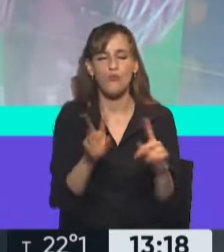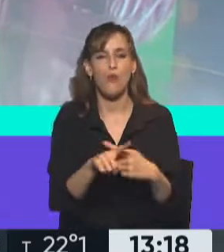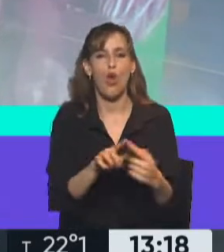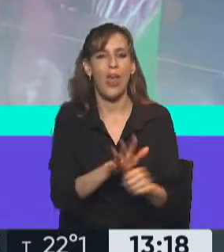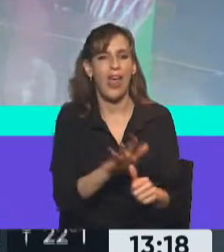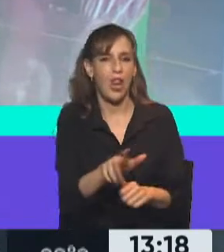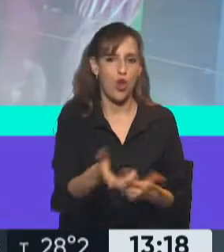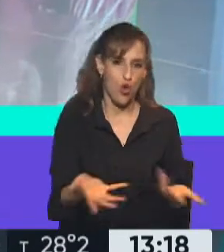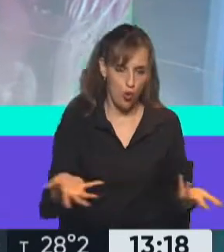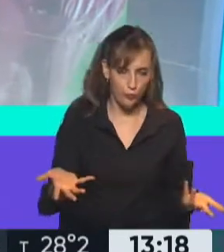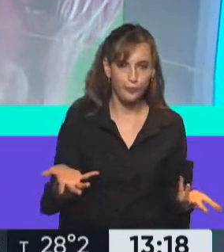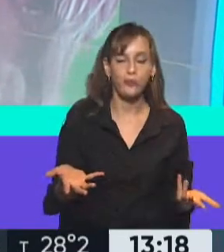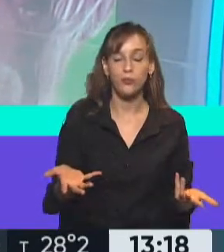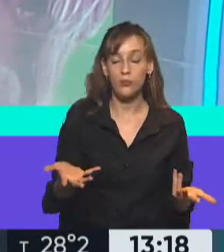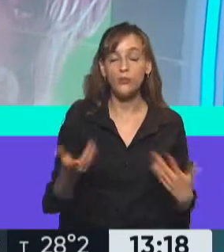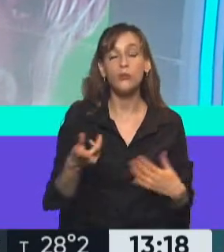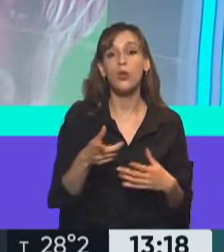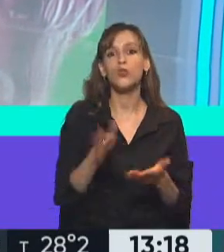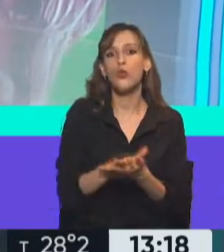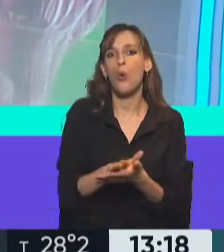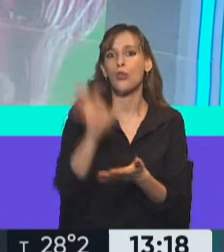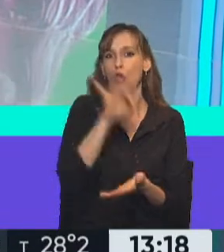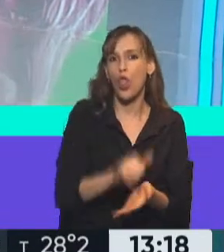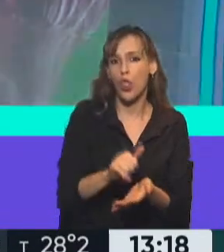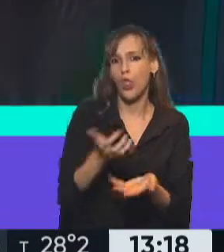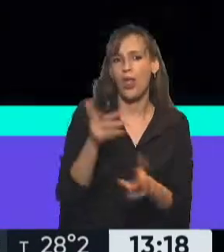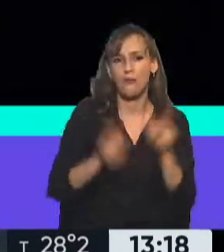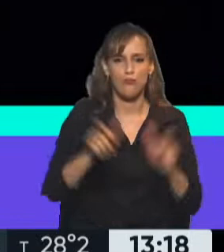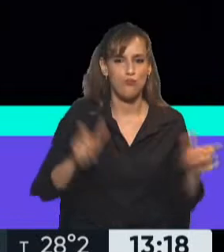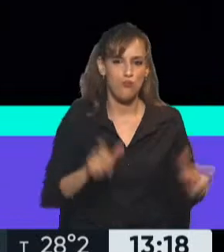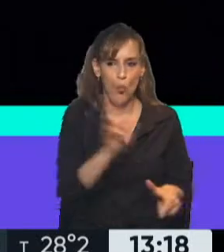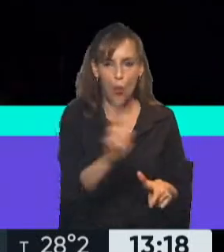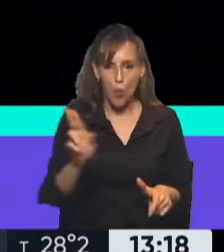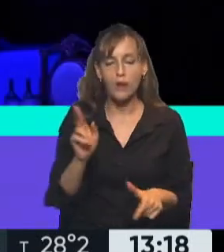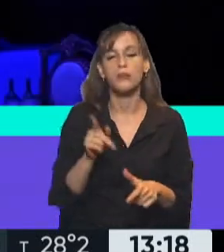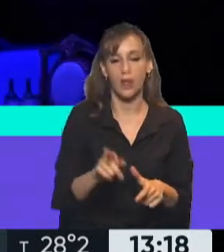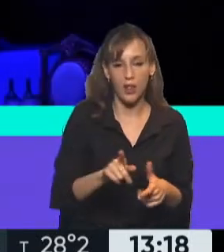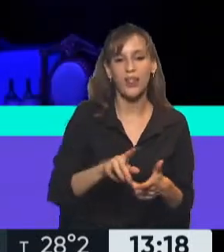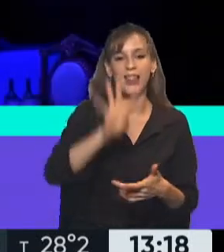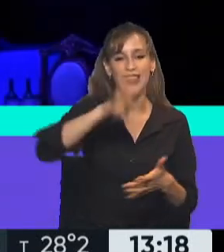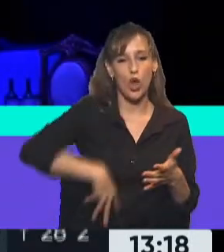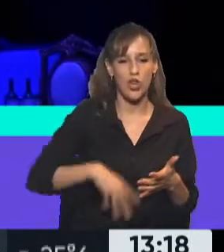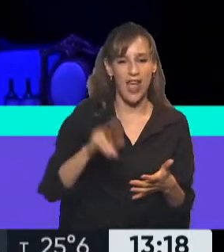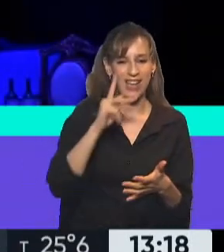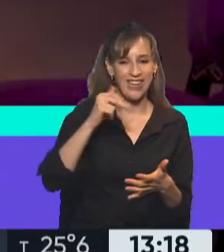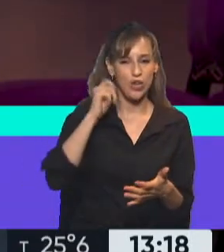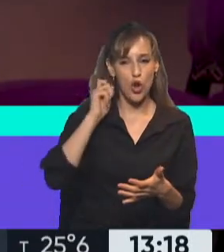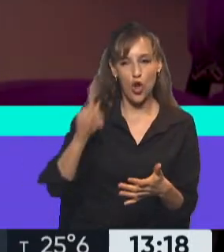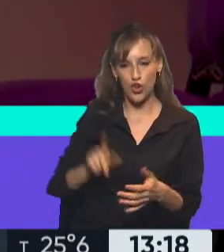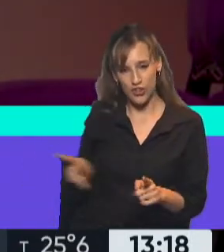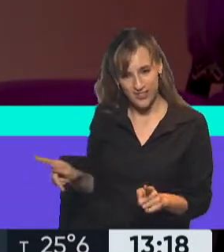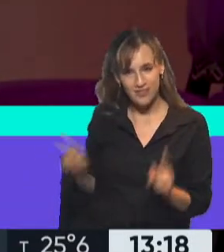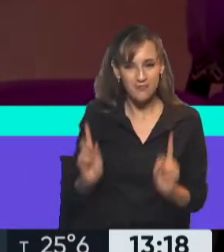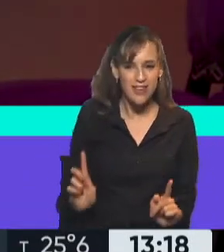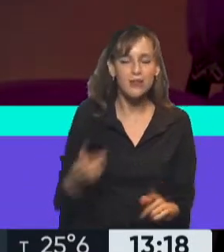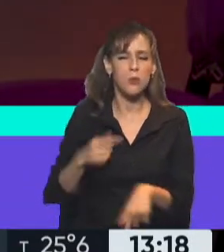están tan a la luz y no se hablan y tienen que ver con el trabajo diario de las mujeres en el mundo. Teoría King Kong de Virginie Despentes está dándose desde hace algún